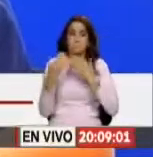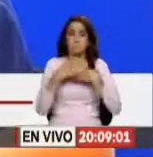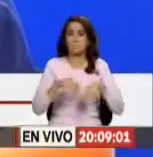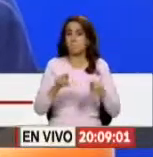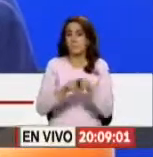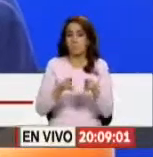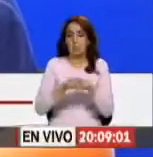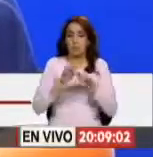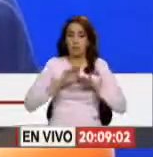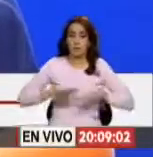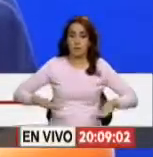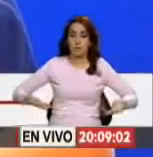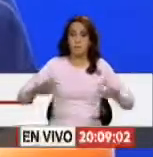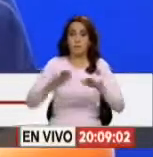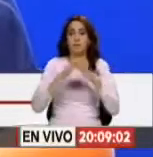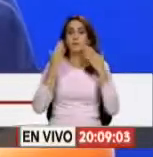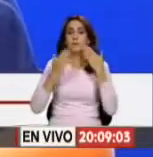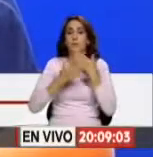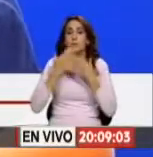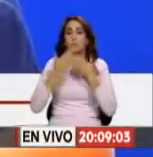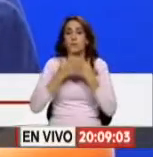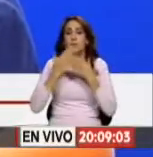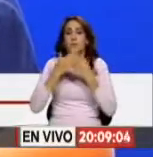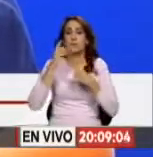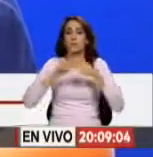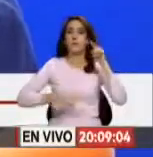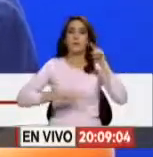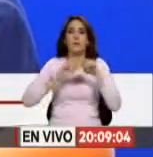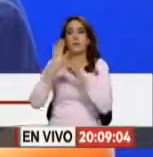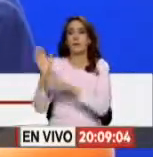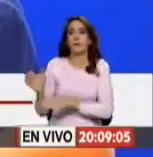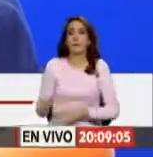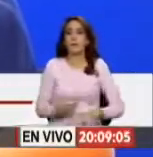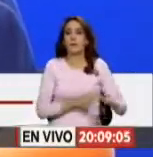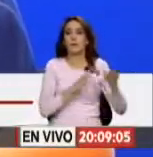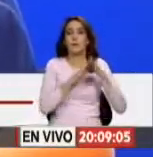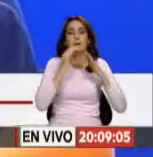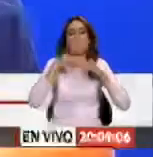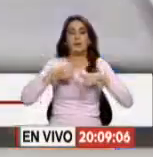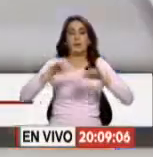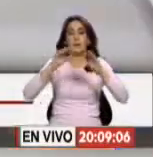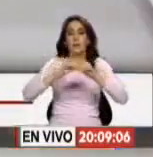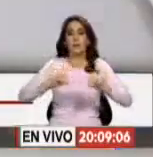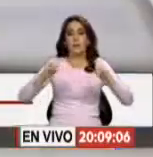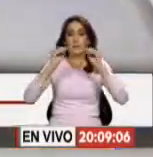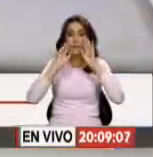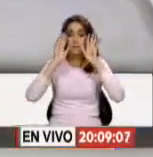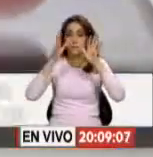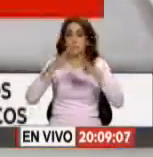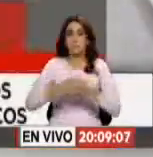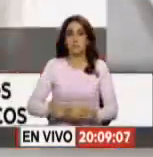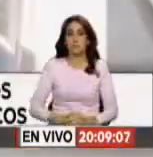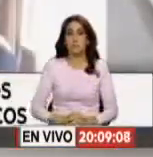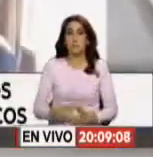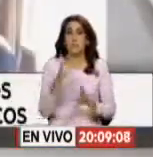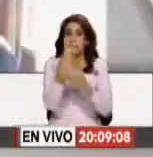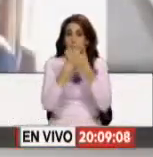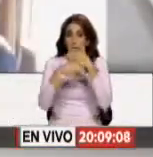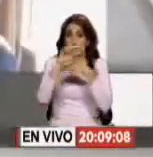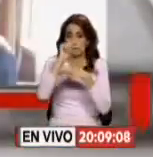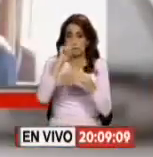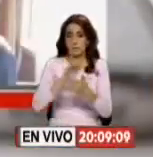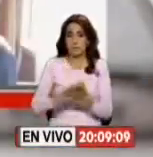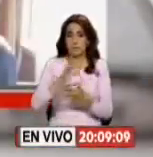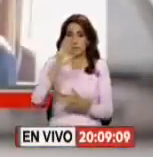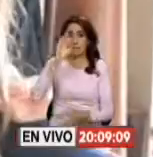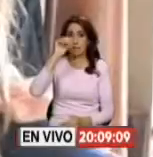a través de facilitar la compra de estos vehículos con créditos que tengan condiciones favorables. Sobre la visita de la hija de la periodista